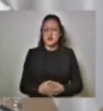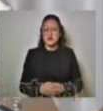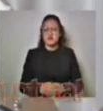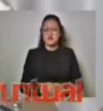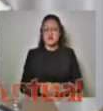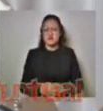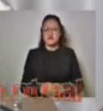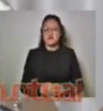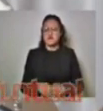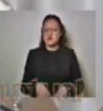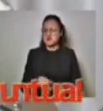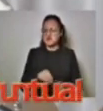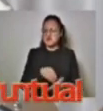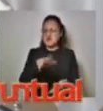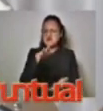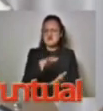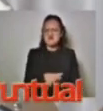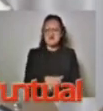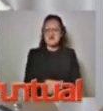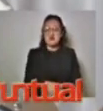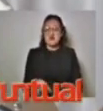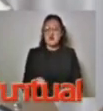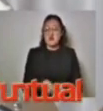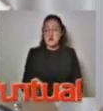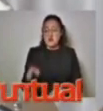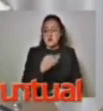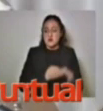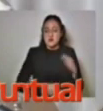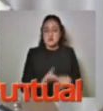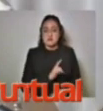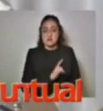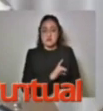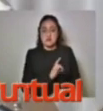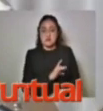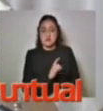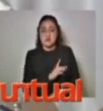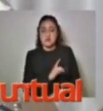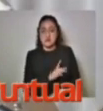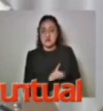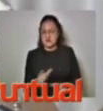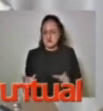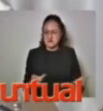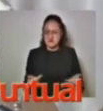que implantó un régimen de terror y miedo y control